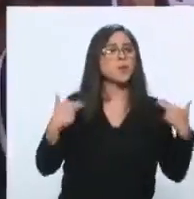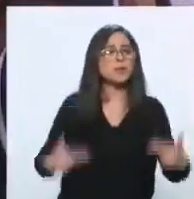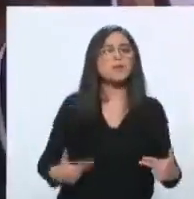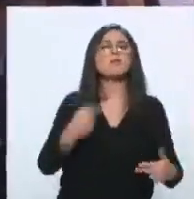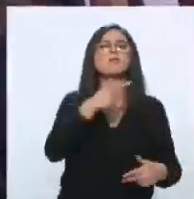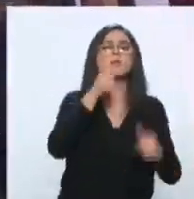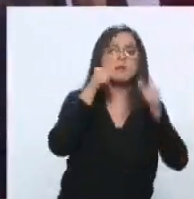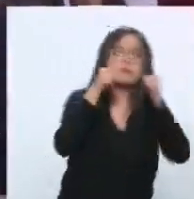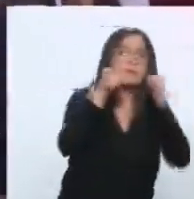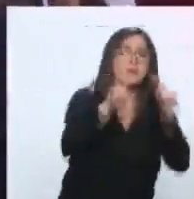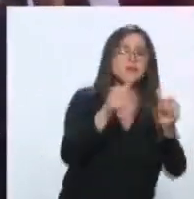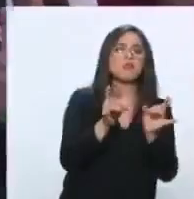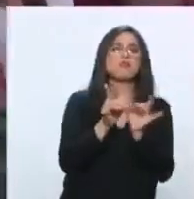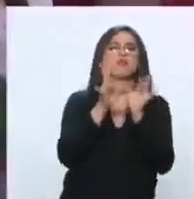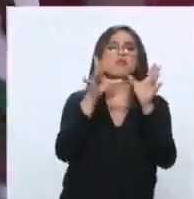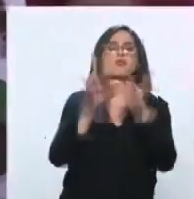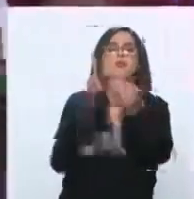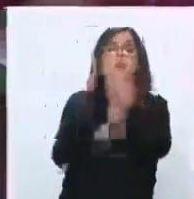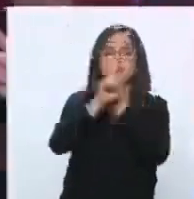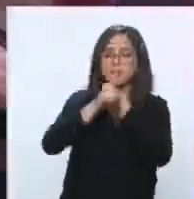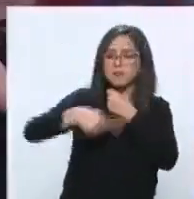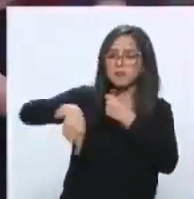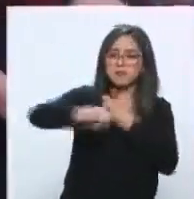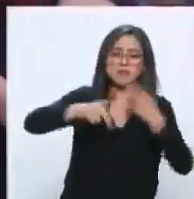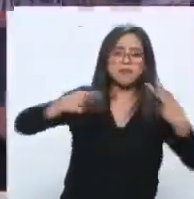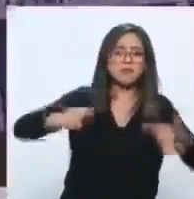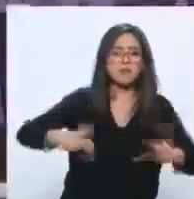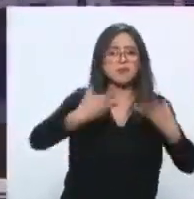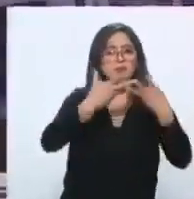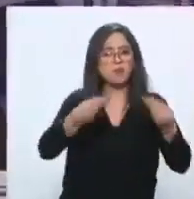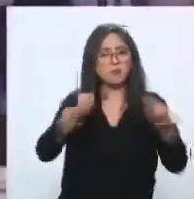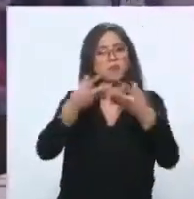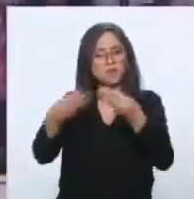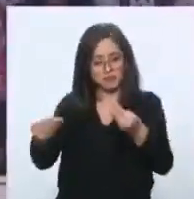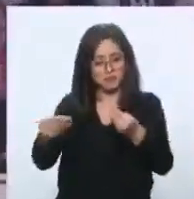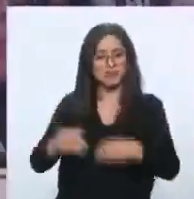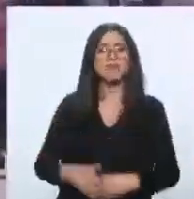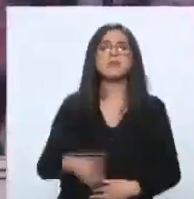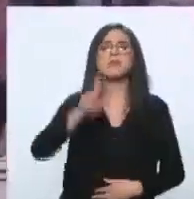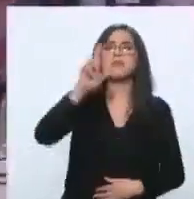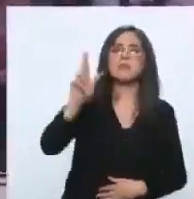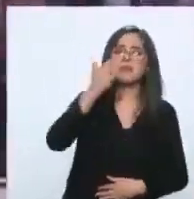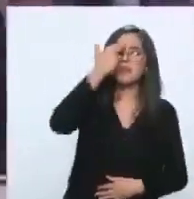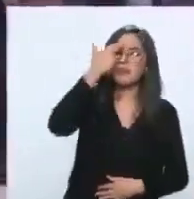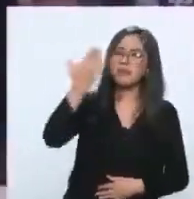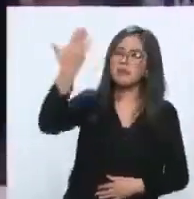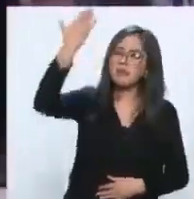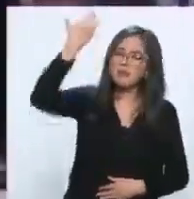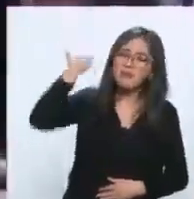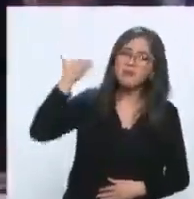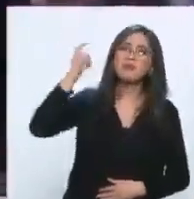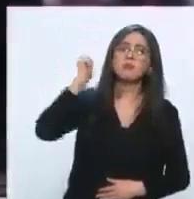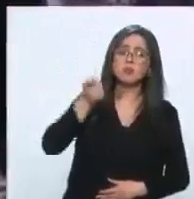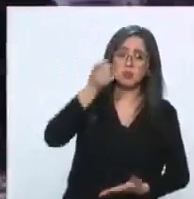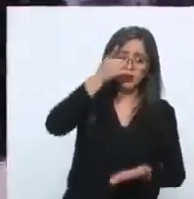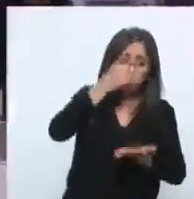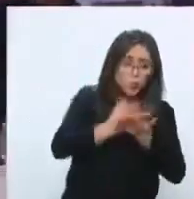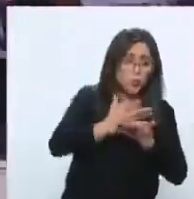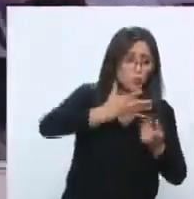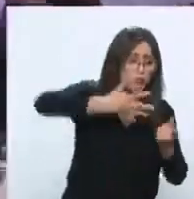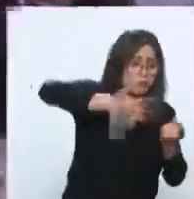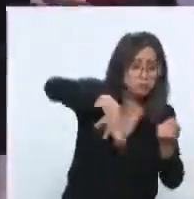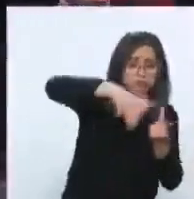poder responder a esta crisis en materia de desaparición. Recordemos la gran deuda que tenemos, no solo en la búsqueda de